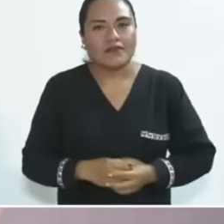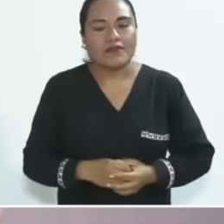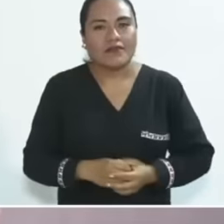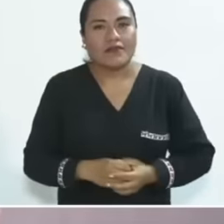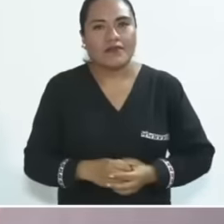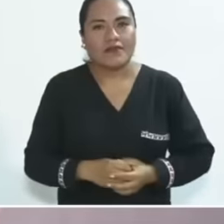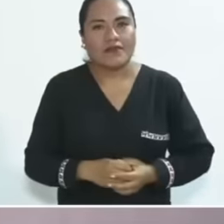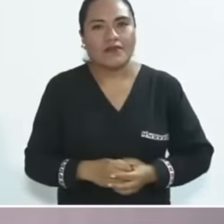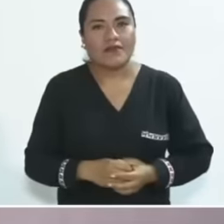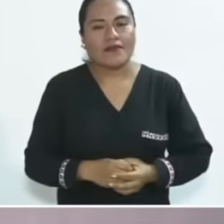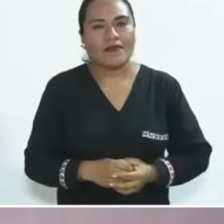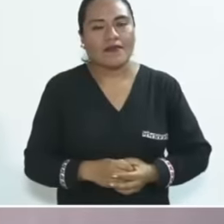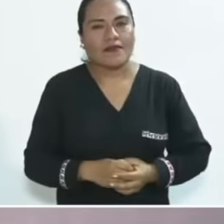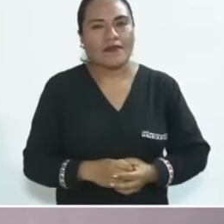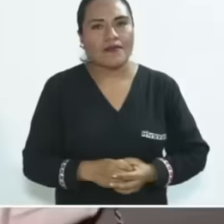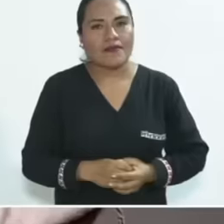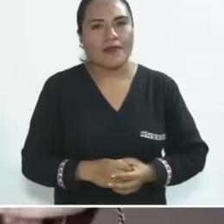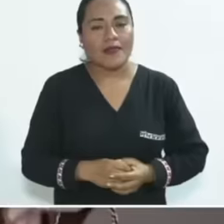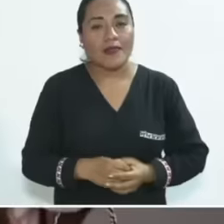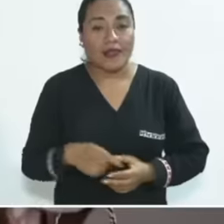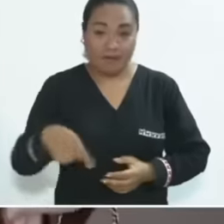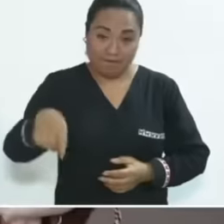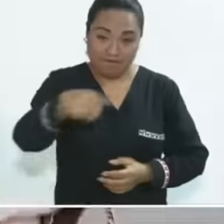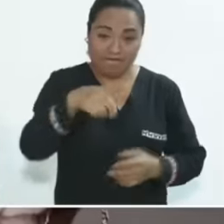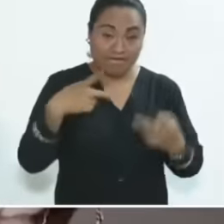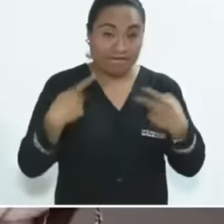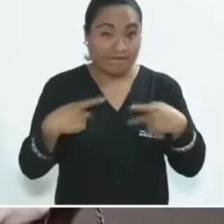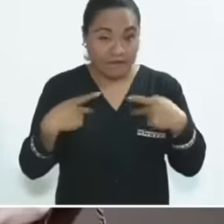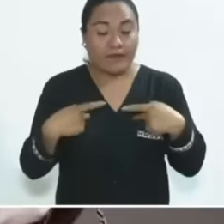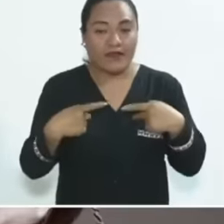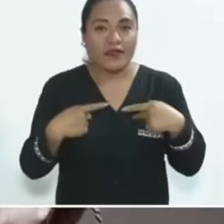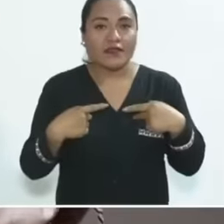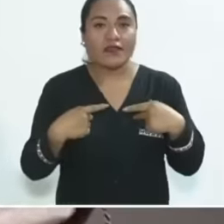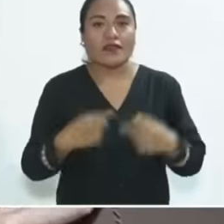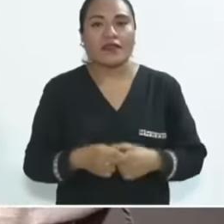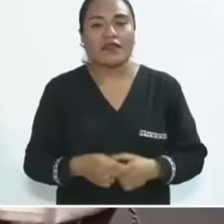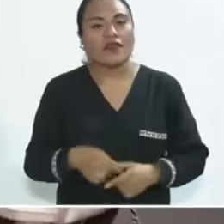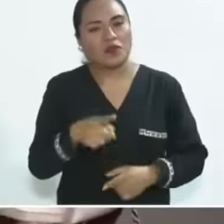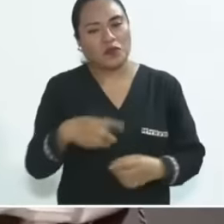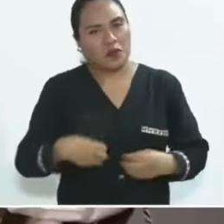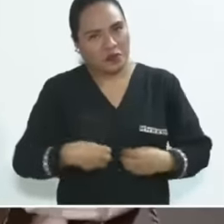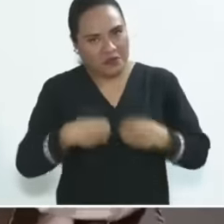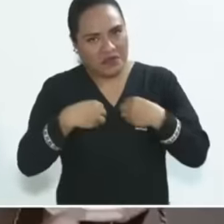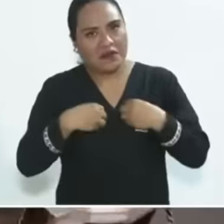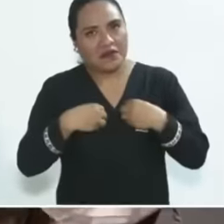Imagínense ustedes, porque pues esa es su vida,